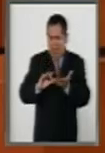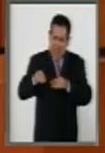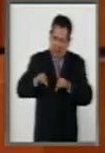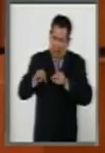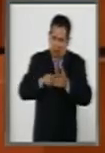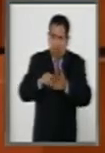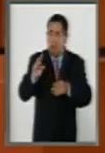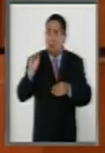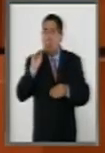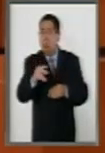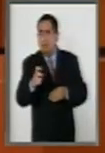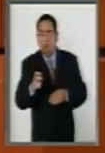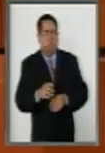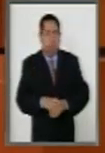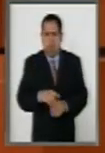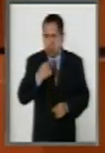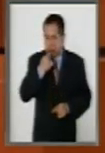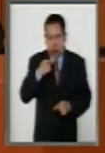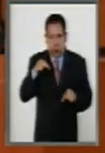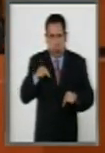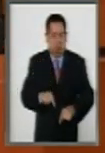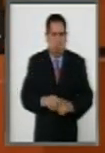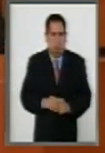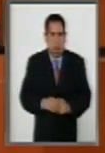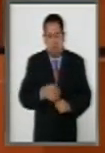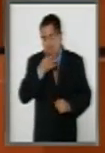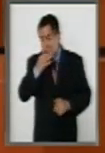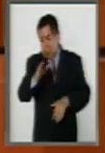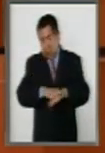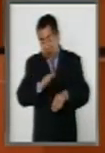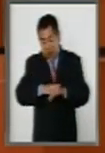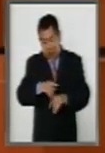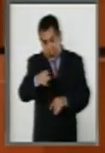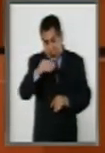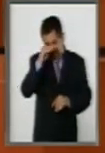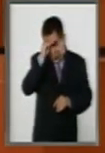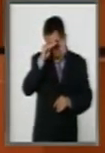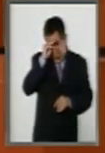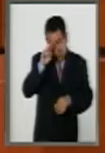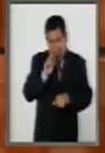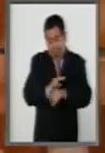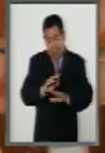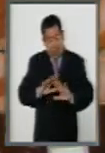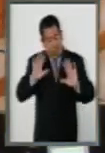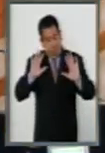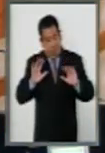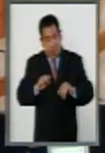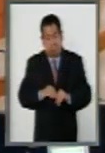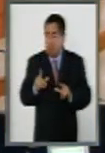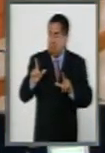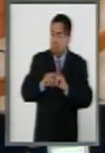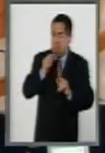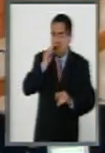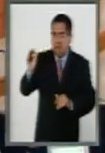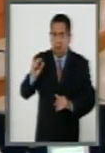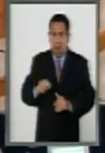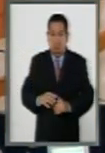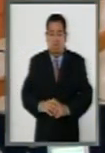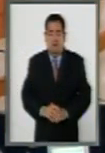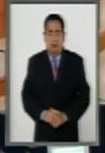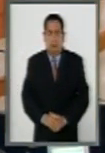trabajo. ¿Sí? Entonces, se los dejo para que lo chequen. ¿Es cuánto, presidente?